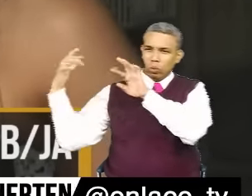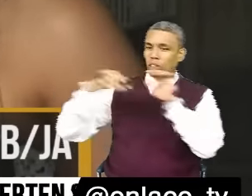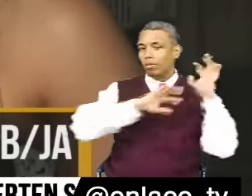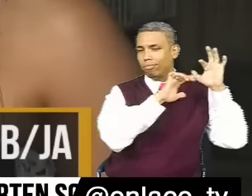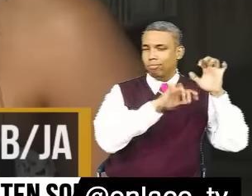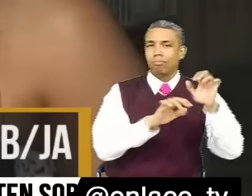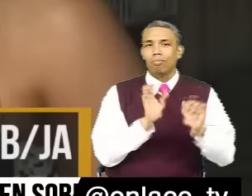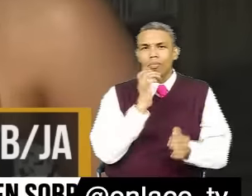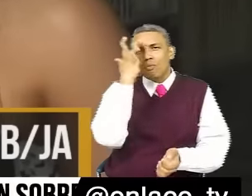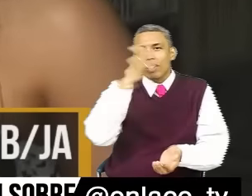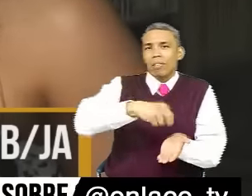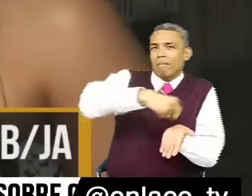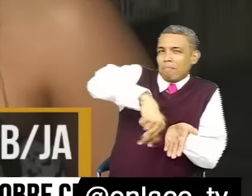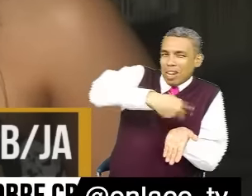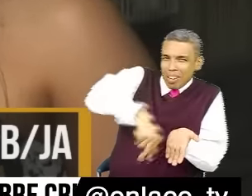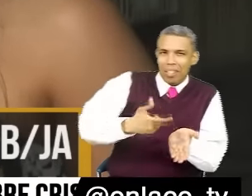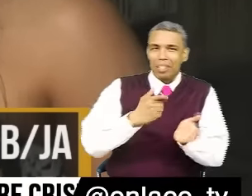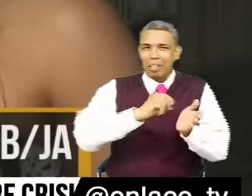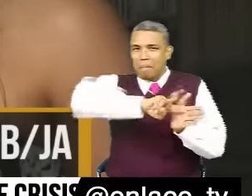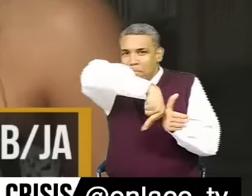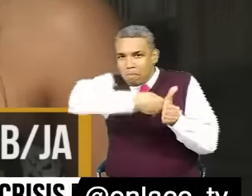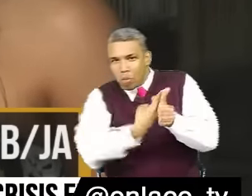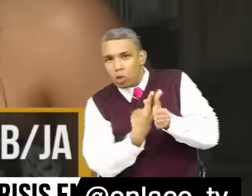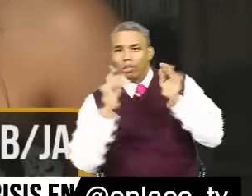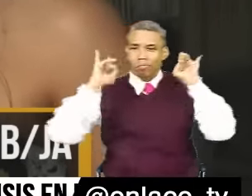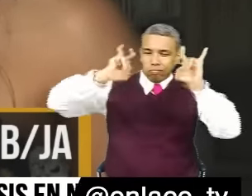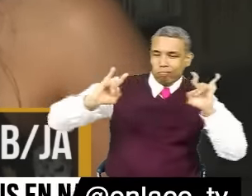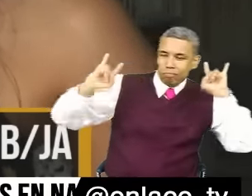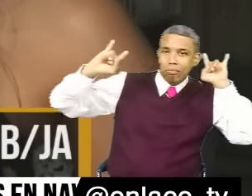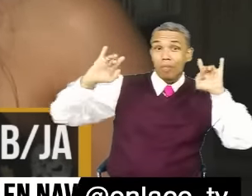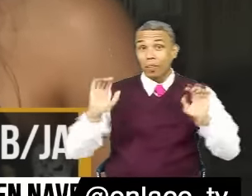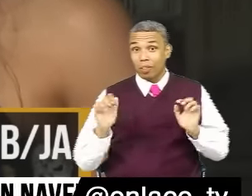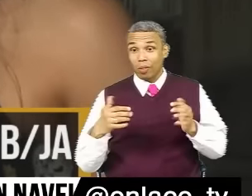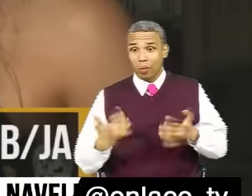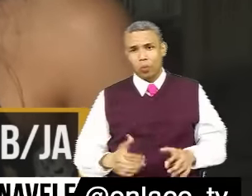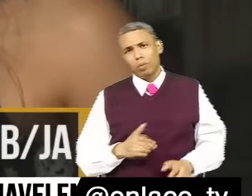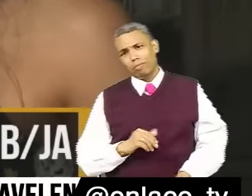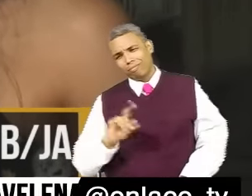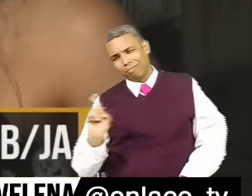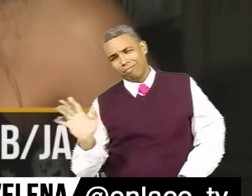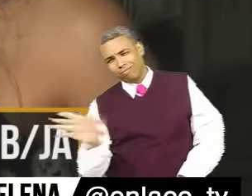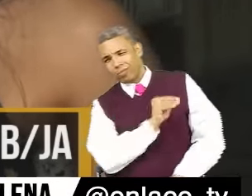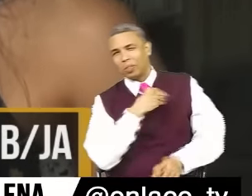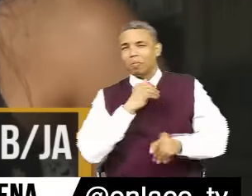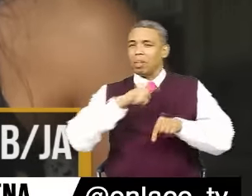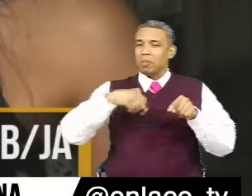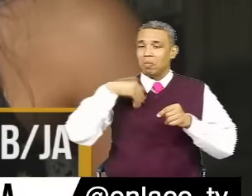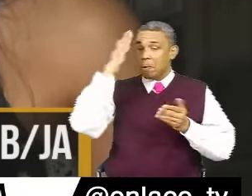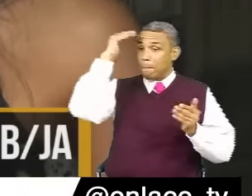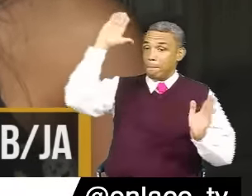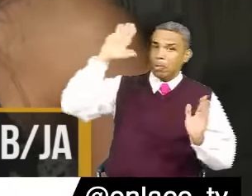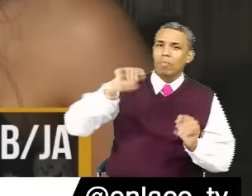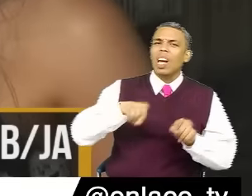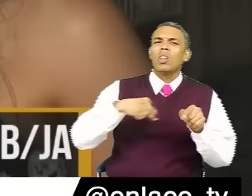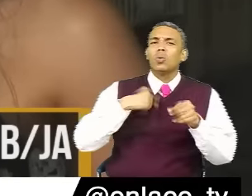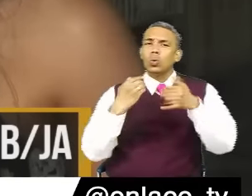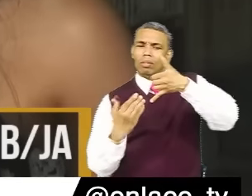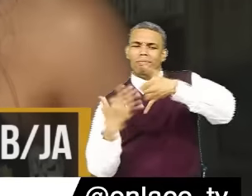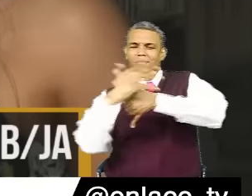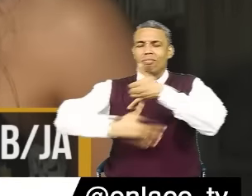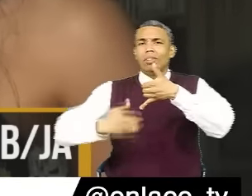todas estas personas que se encargan de venir a inscribirse en el festival y participar, muchísimas personas no saben, tenemos participantes de Cartagena, de Medellín,